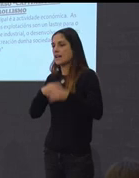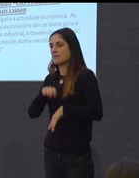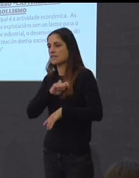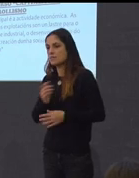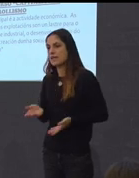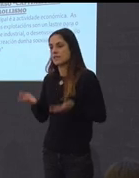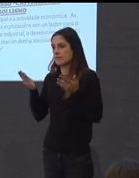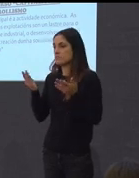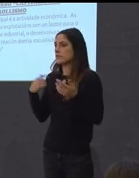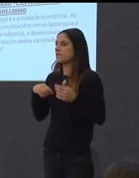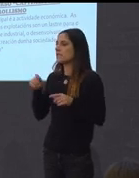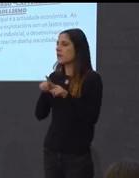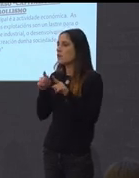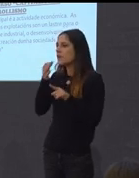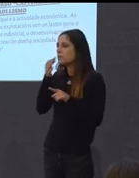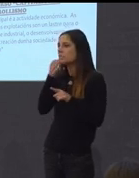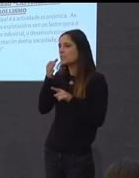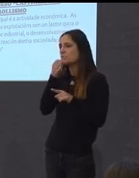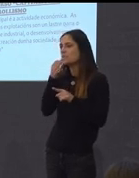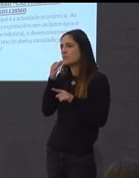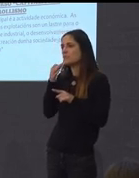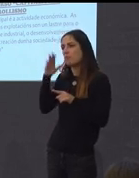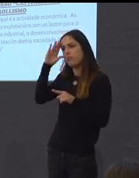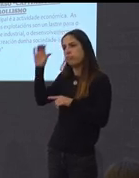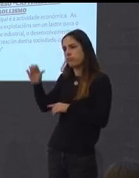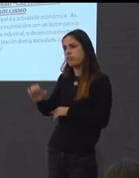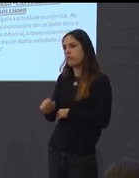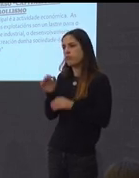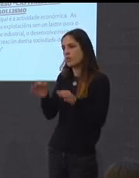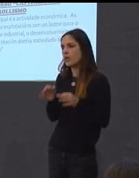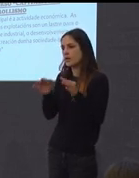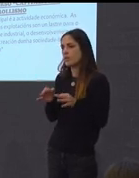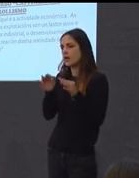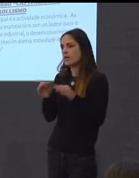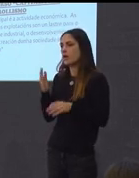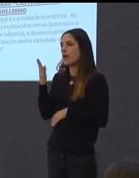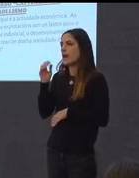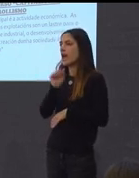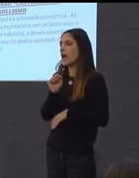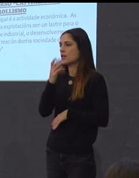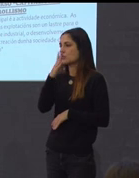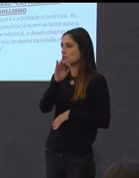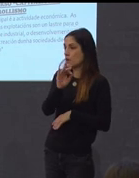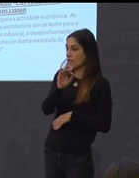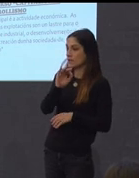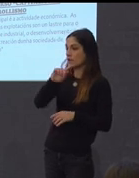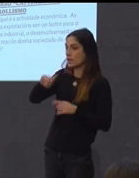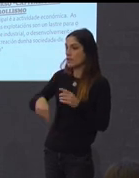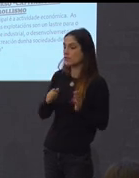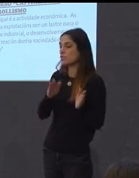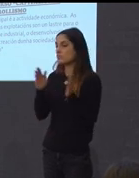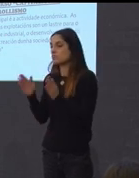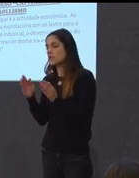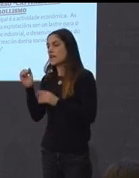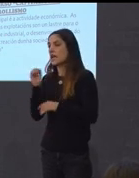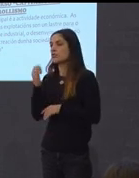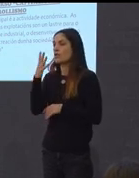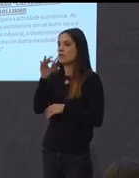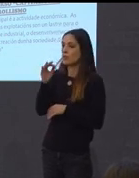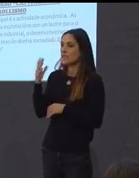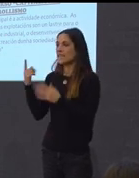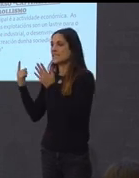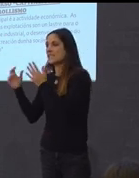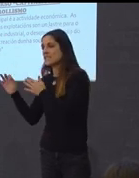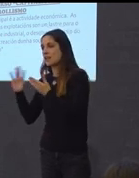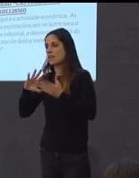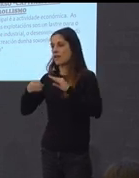discurso do réxime nos anos 40. Pero, como decía o relator anterior, o réxime tense que adaptar aos tempos. E nos anos 50, nos anos 60, este discurso cambia.